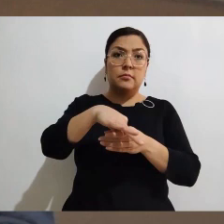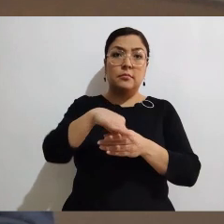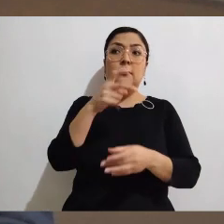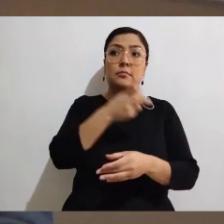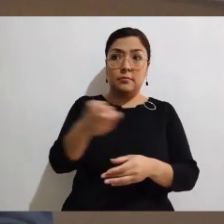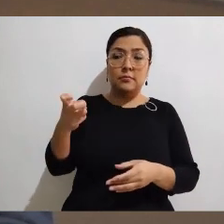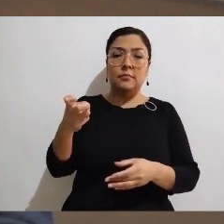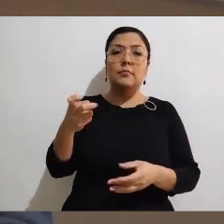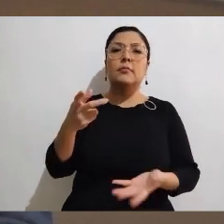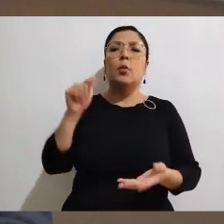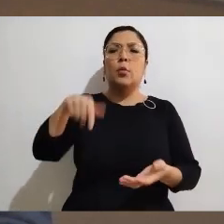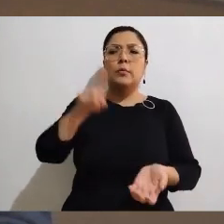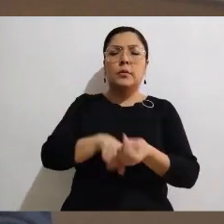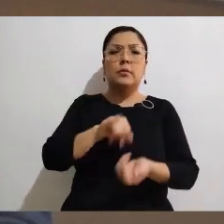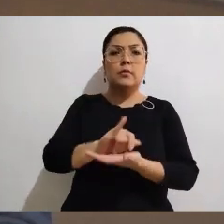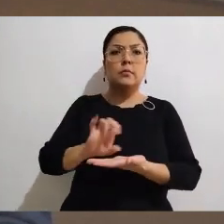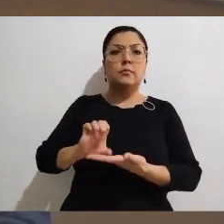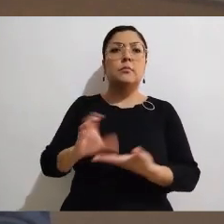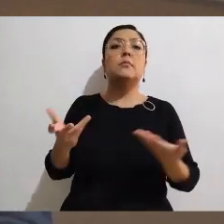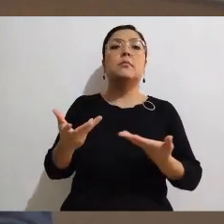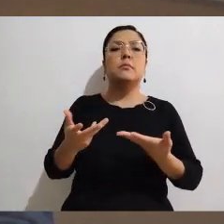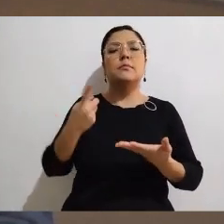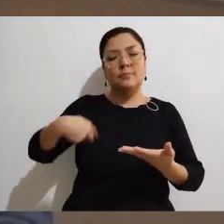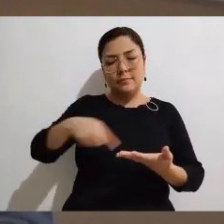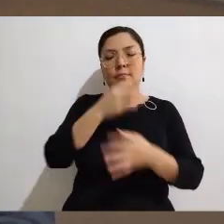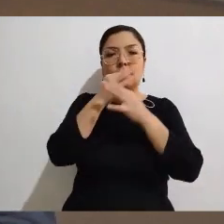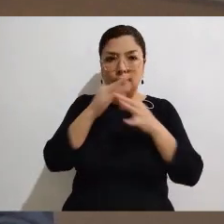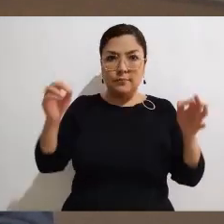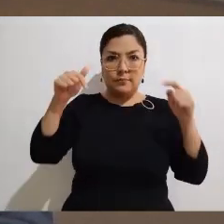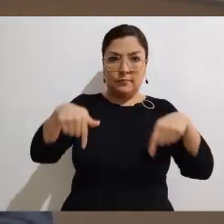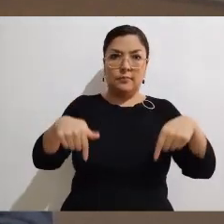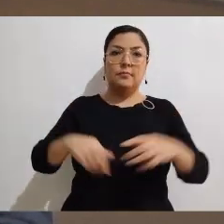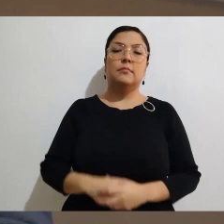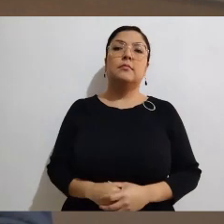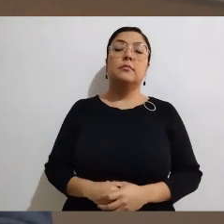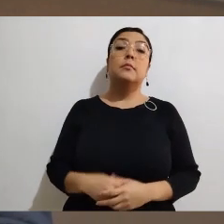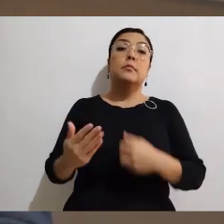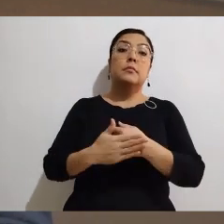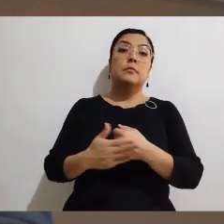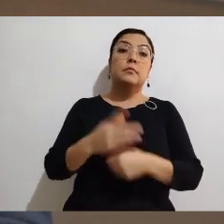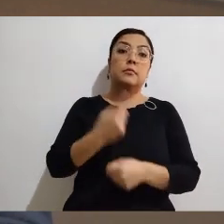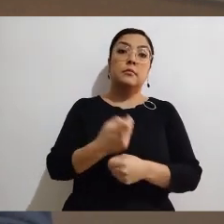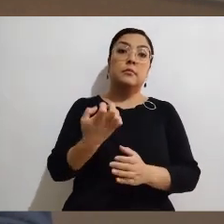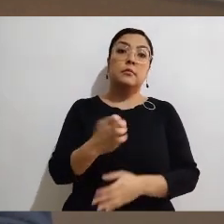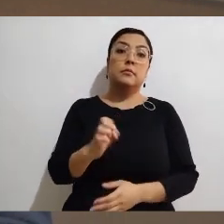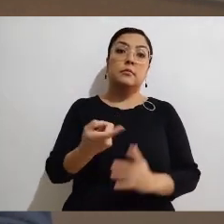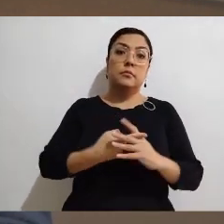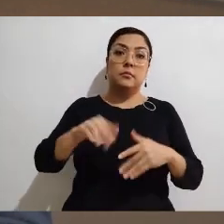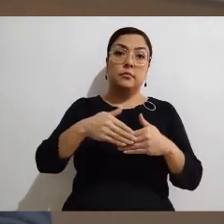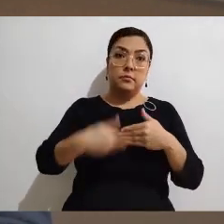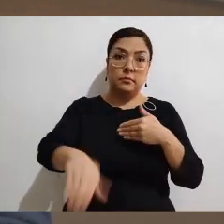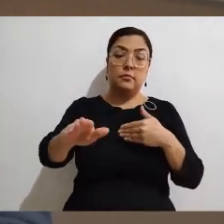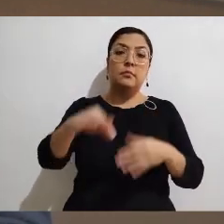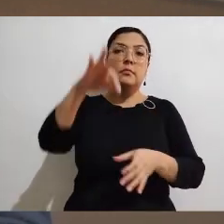del Instituto Electoral de Coahuila. Y segundo, pues, como ya mencionaste, el 1 de enero inicia el proceso electoral.